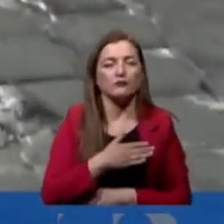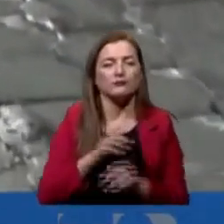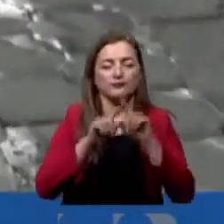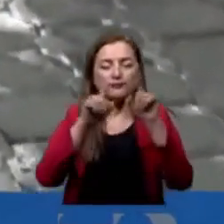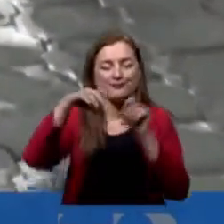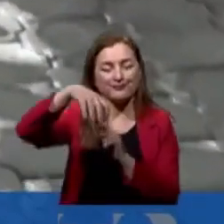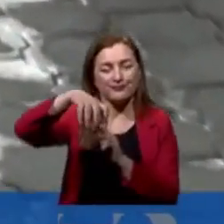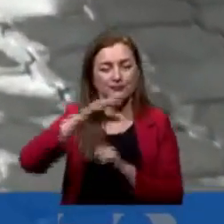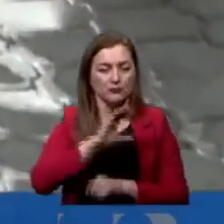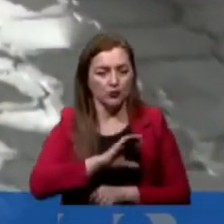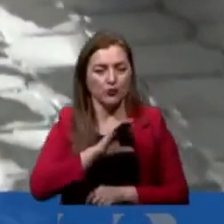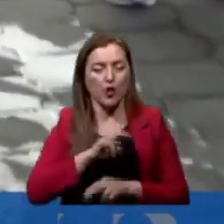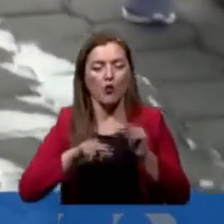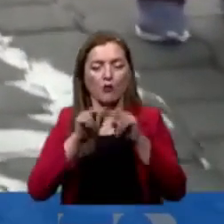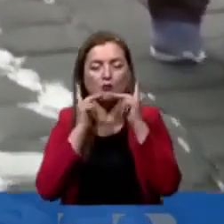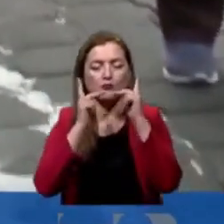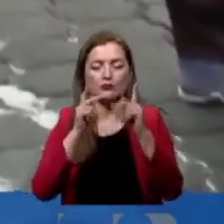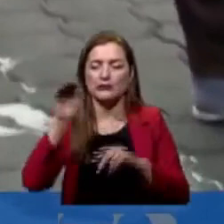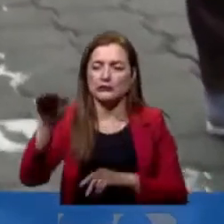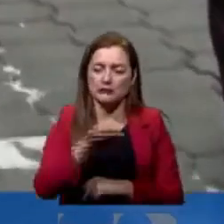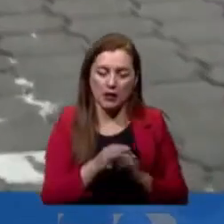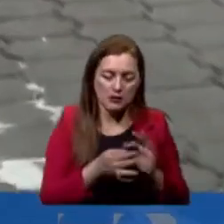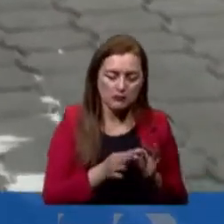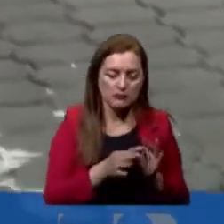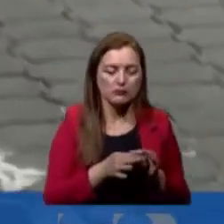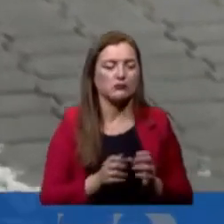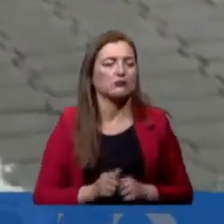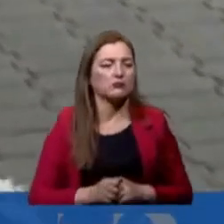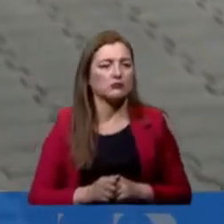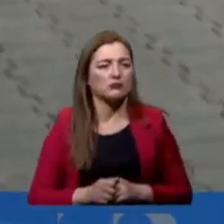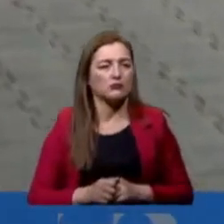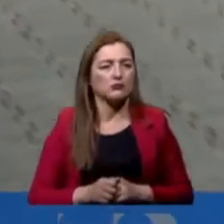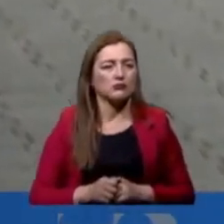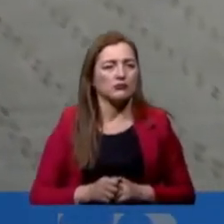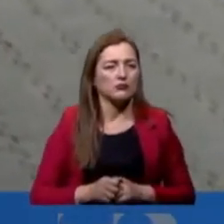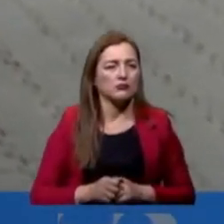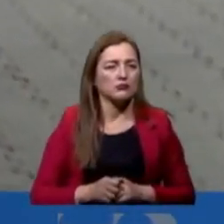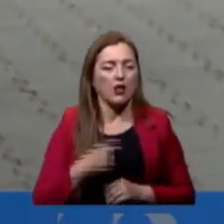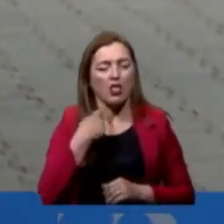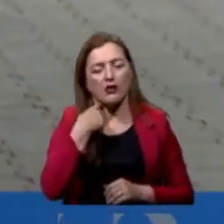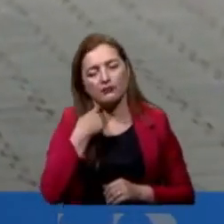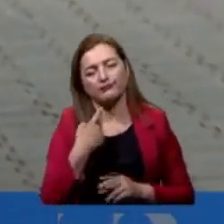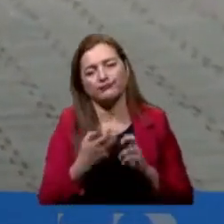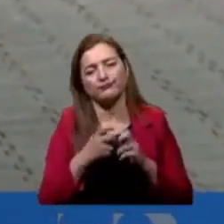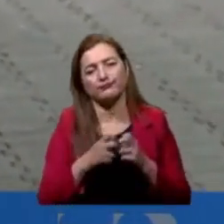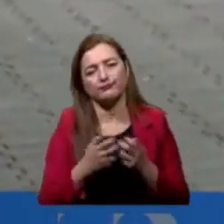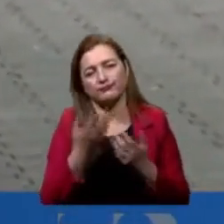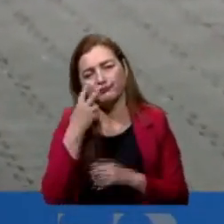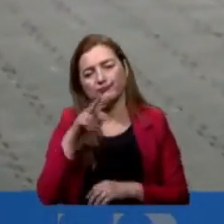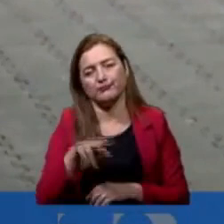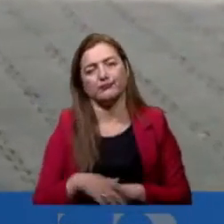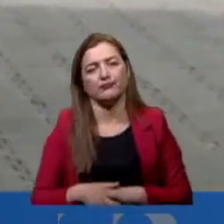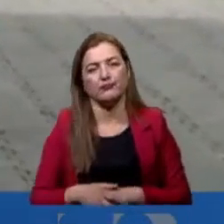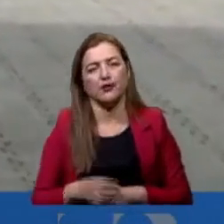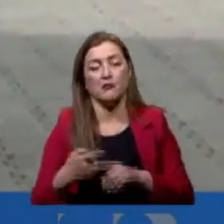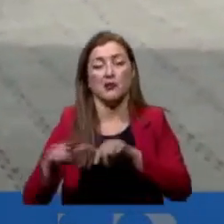EMAP o a Obras Públicas que venga a arreglar este tema que cada rato nos afecta a nosotros y más que todo, como ustedes ven, en